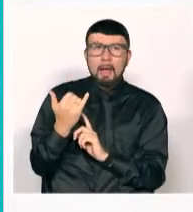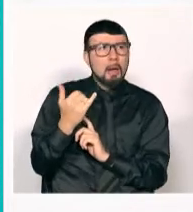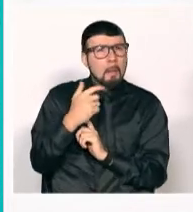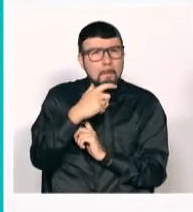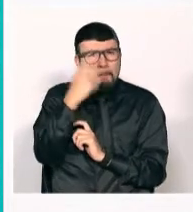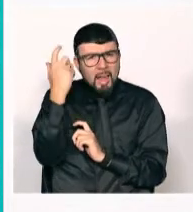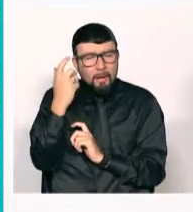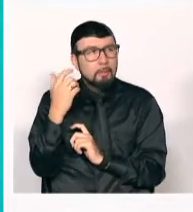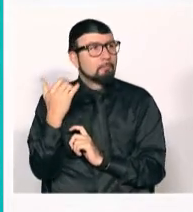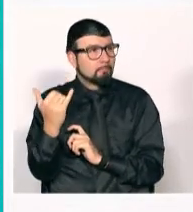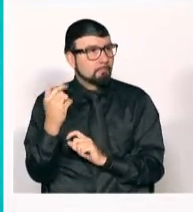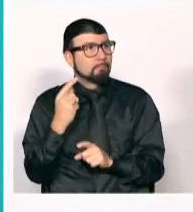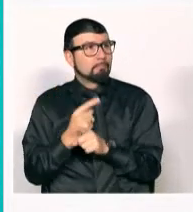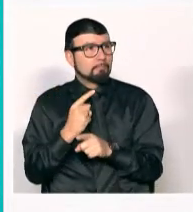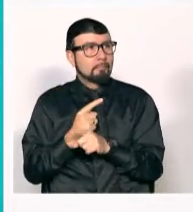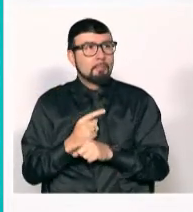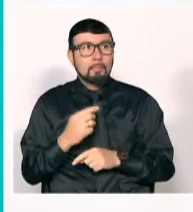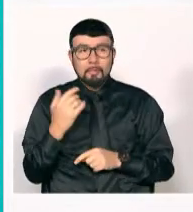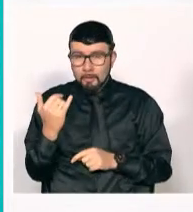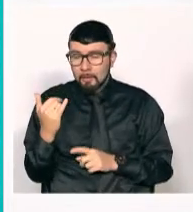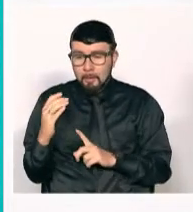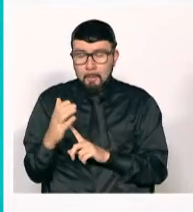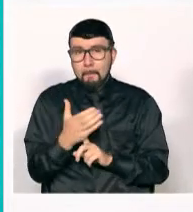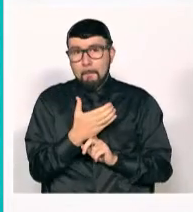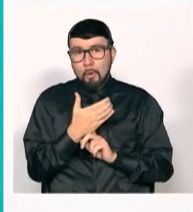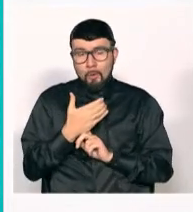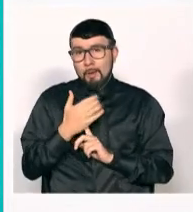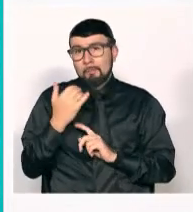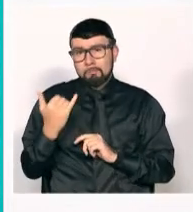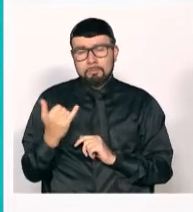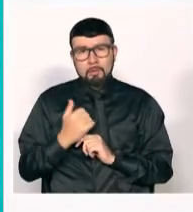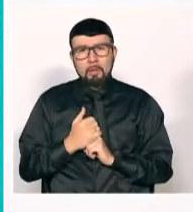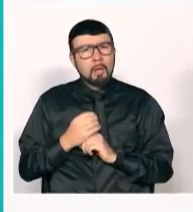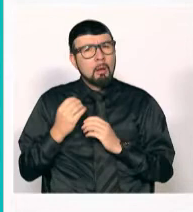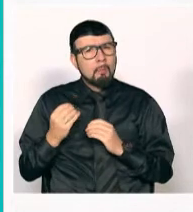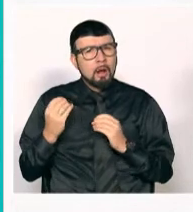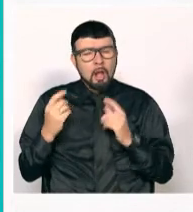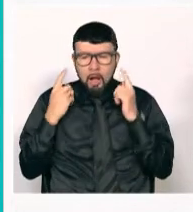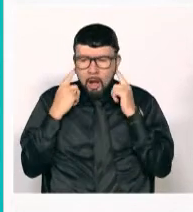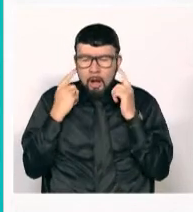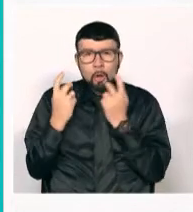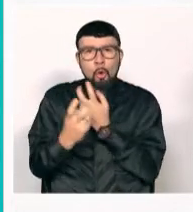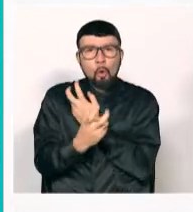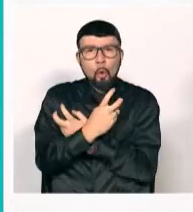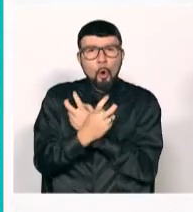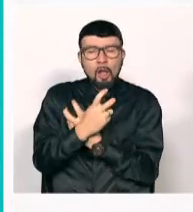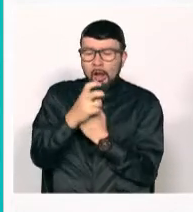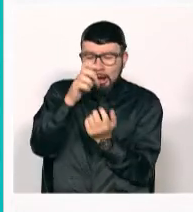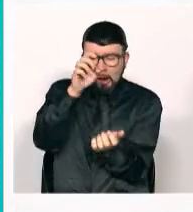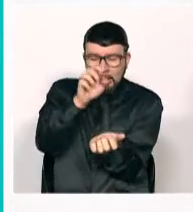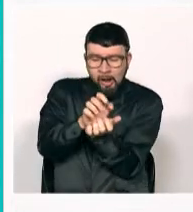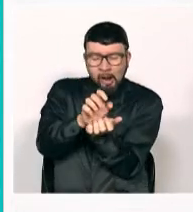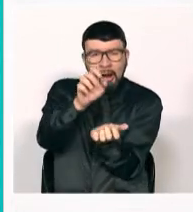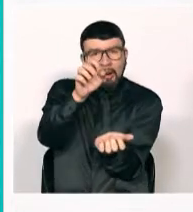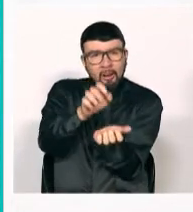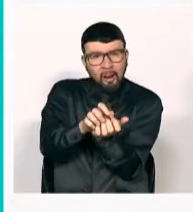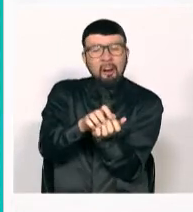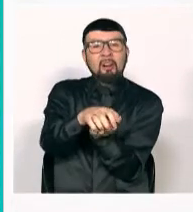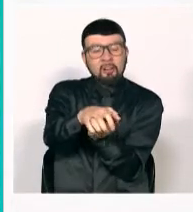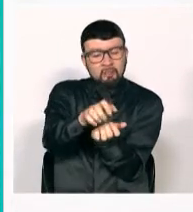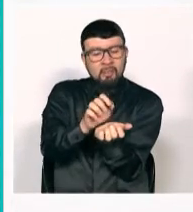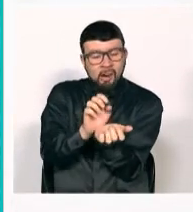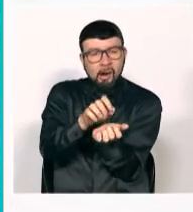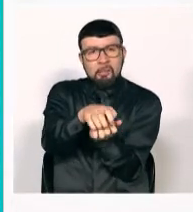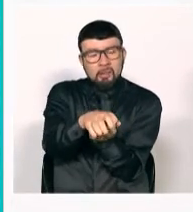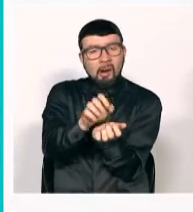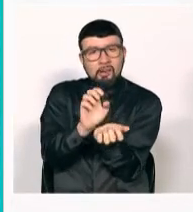blanquito, es el que nos protege para que el hueso, el cóndilo de la mandíbula pueda realizar